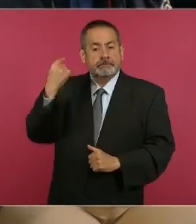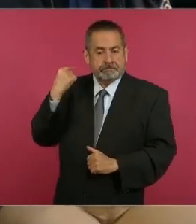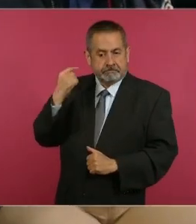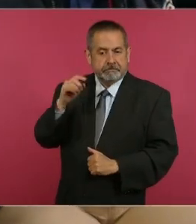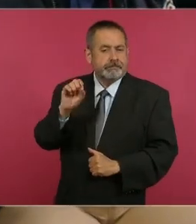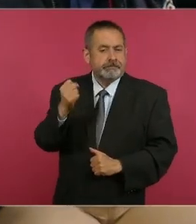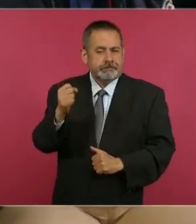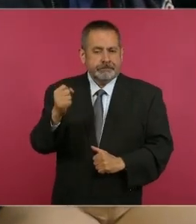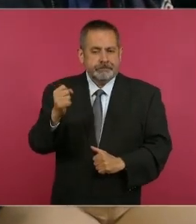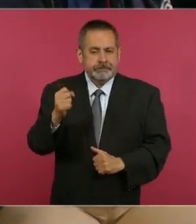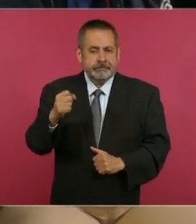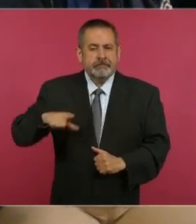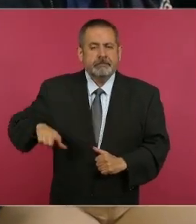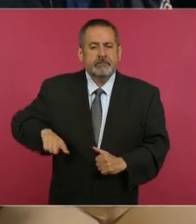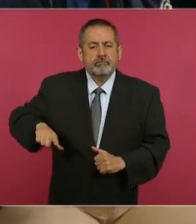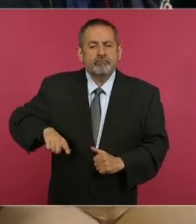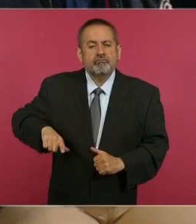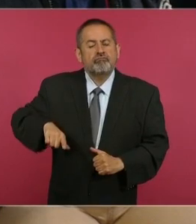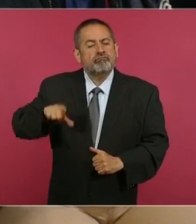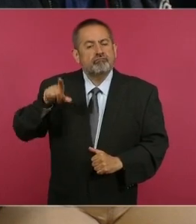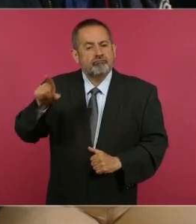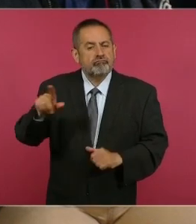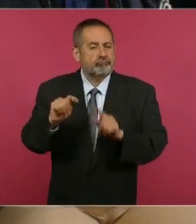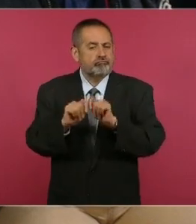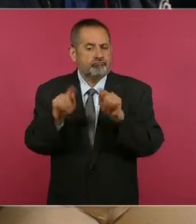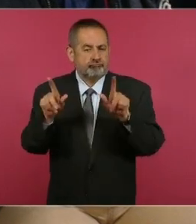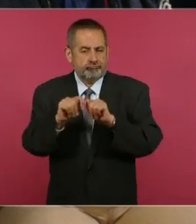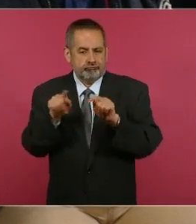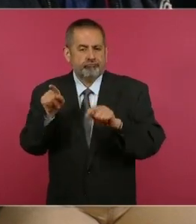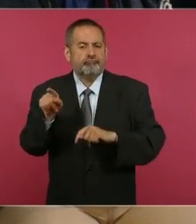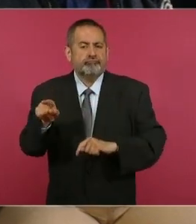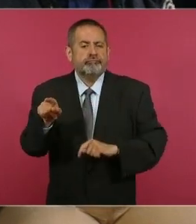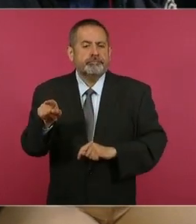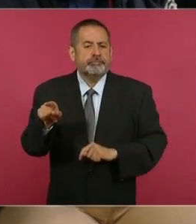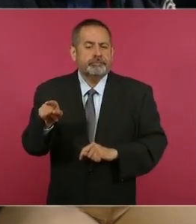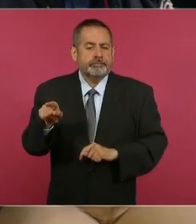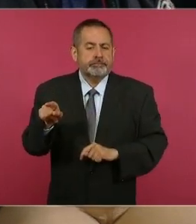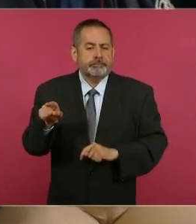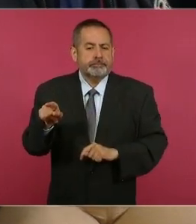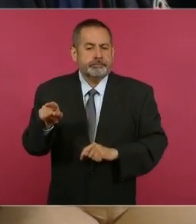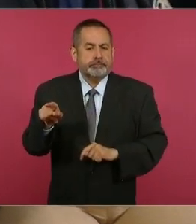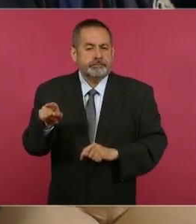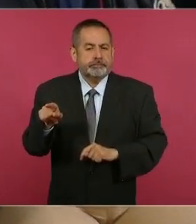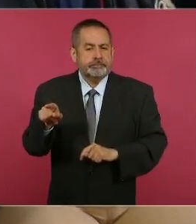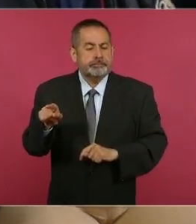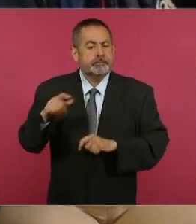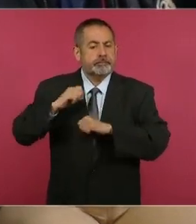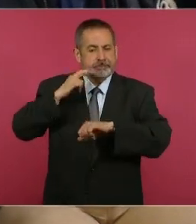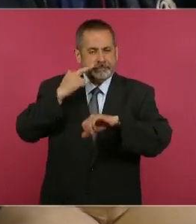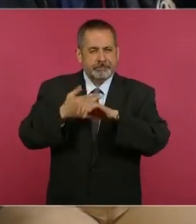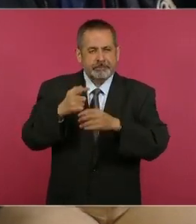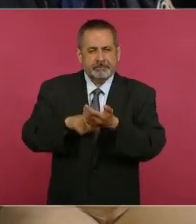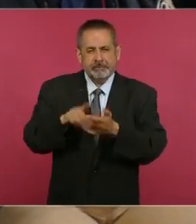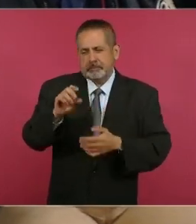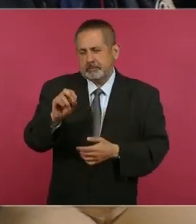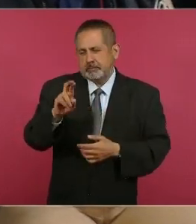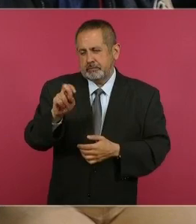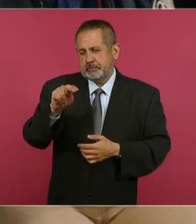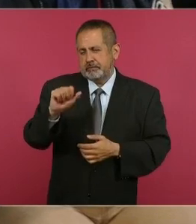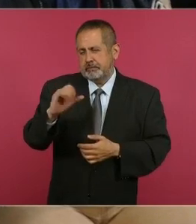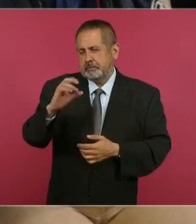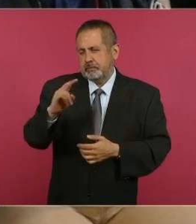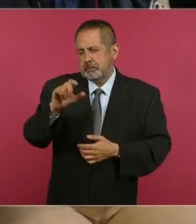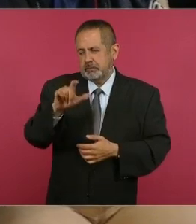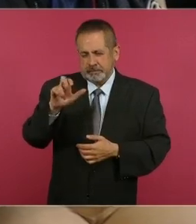septiembre, el gobierno de Tlaxcala, que que conduce Lorena Cuellar, concretó